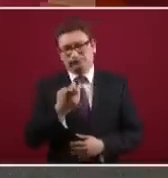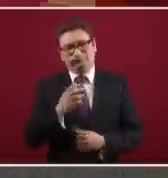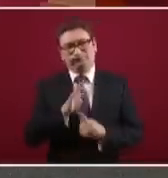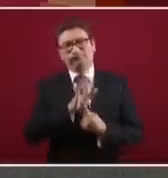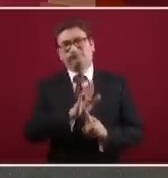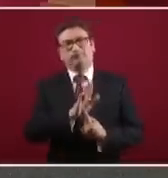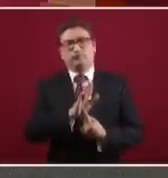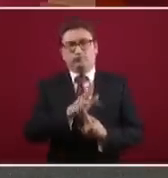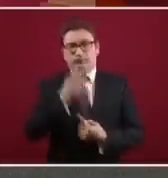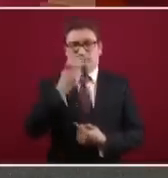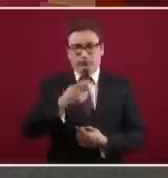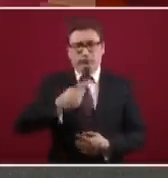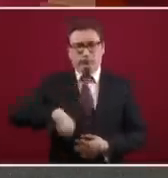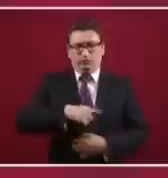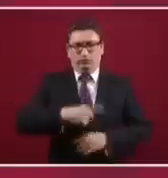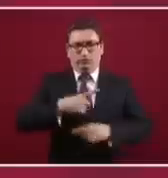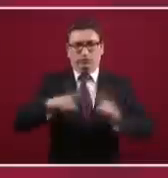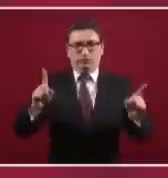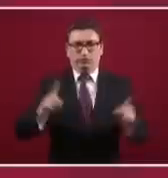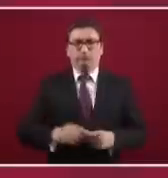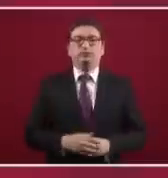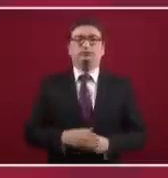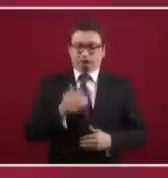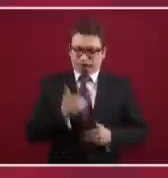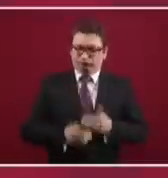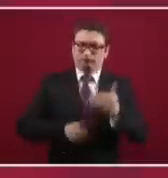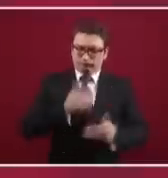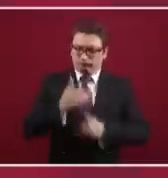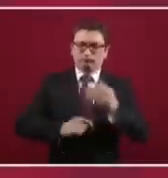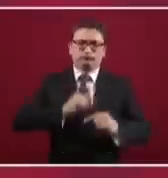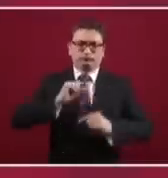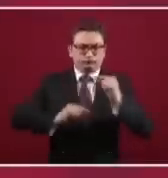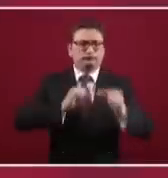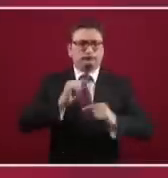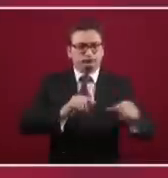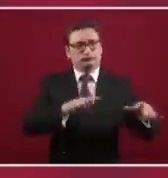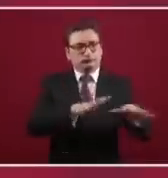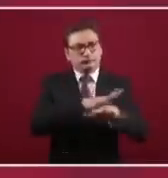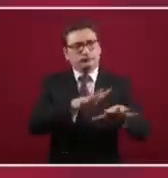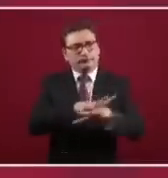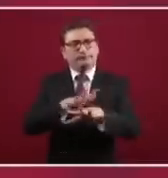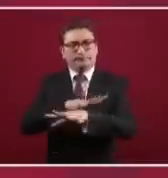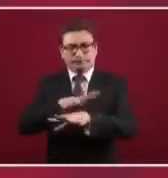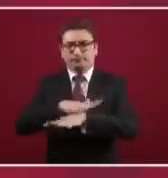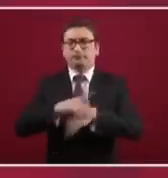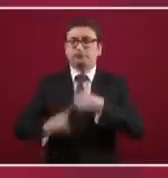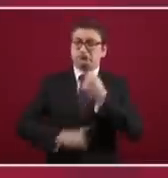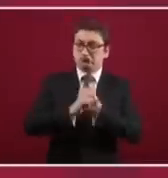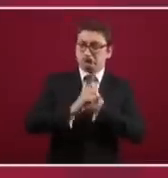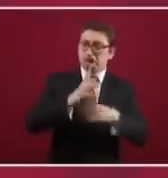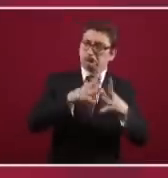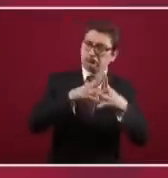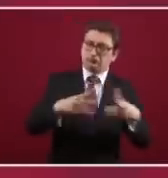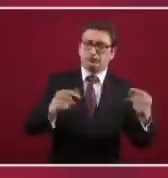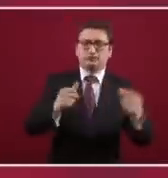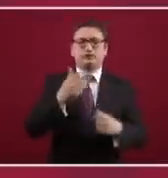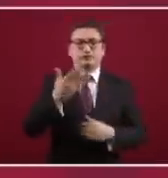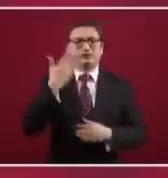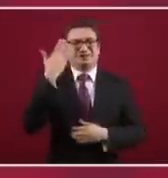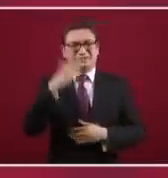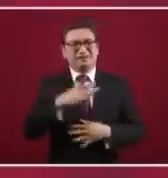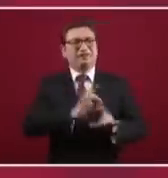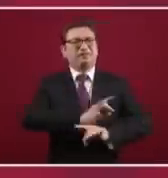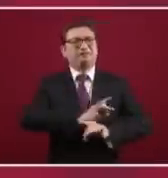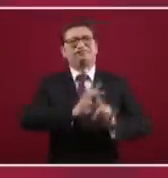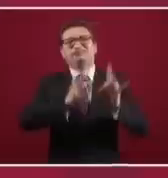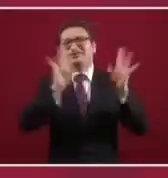Por eso tenemos confianza de que vamos a ir resolviendo el problema. Ahora, en estos lamentables casos que